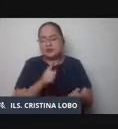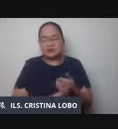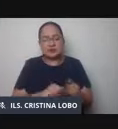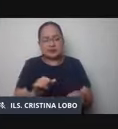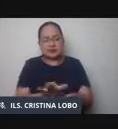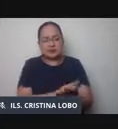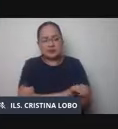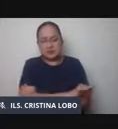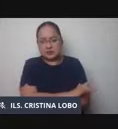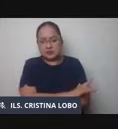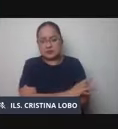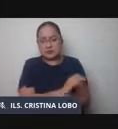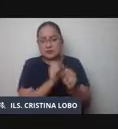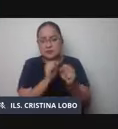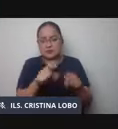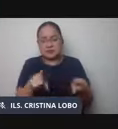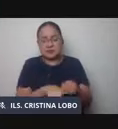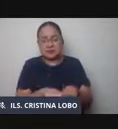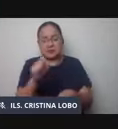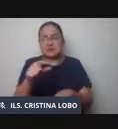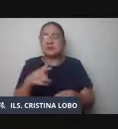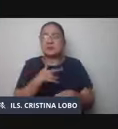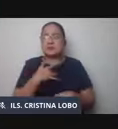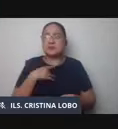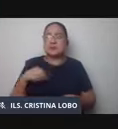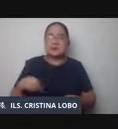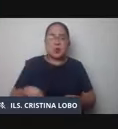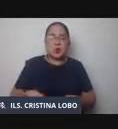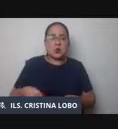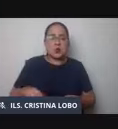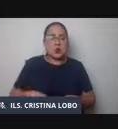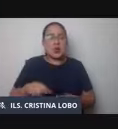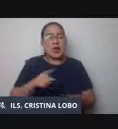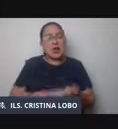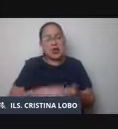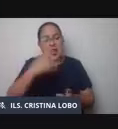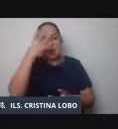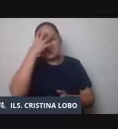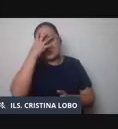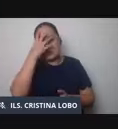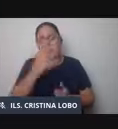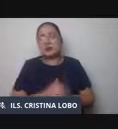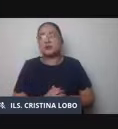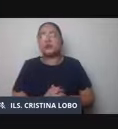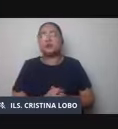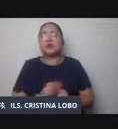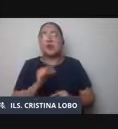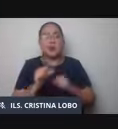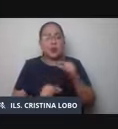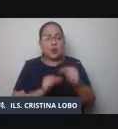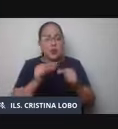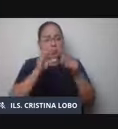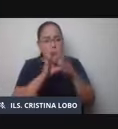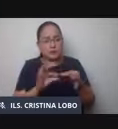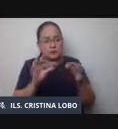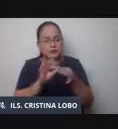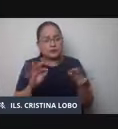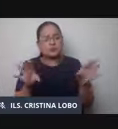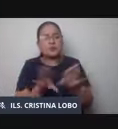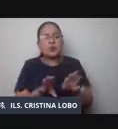o esa acción con una vergüenza profunda. Y es que vamos a ir dirimiendo, vamos a ir delimitando dónde se